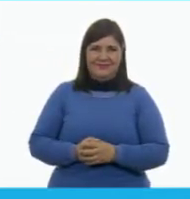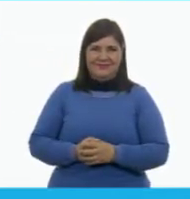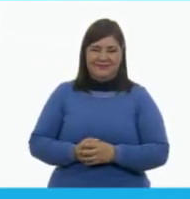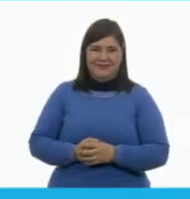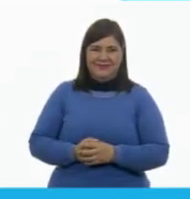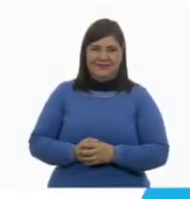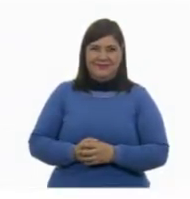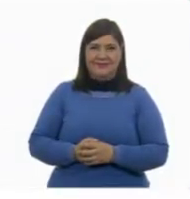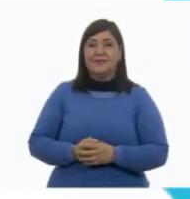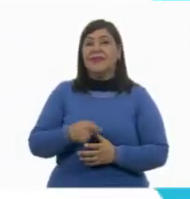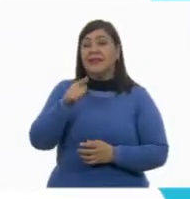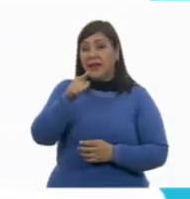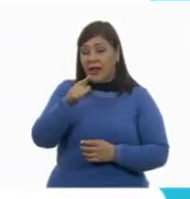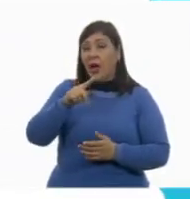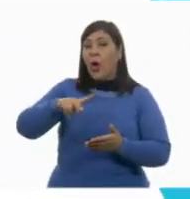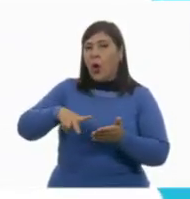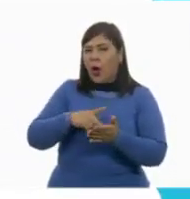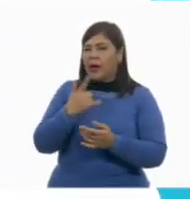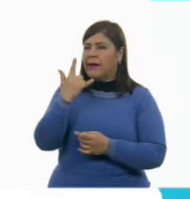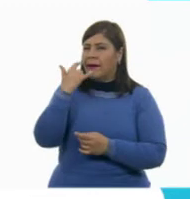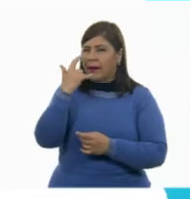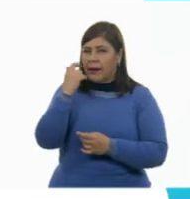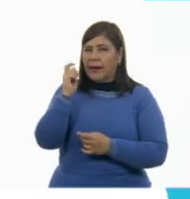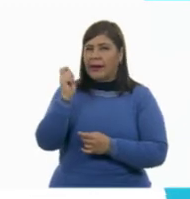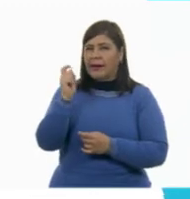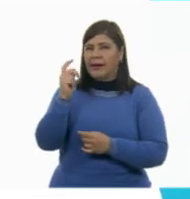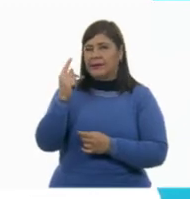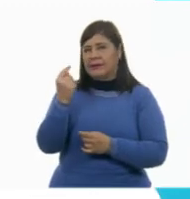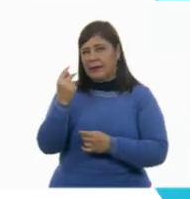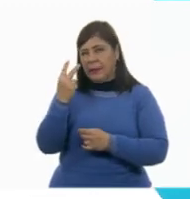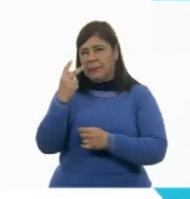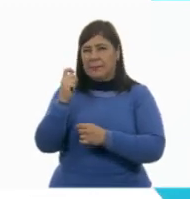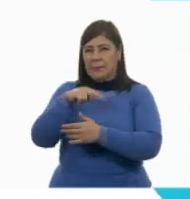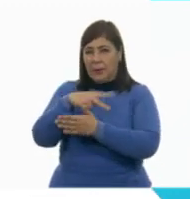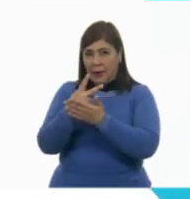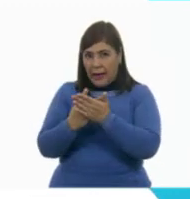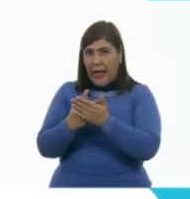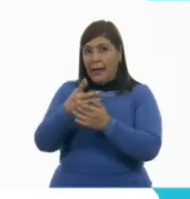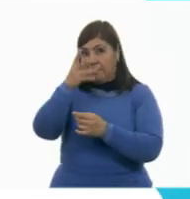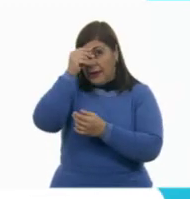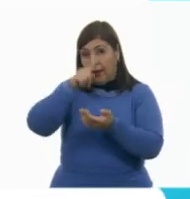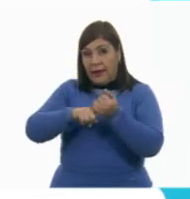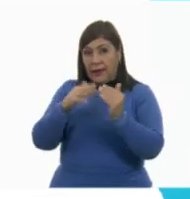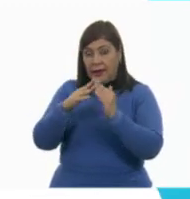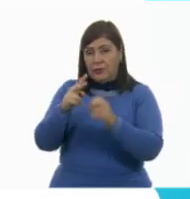conaliteg.cep.gob.mx. Si quieres volver a ver los programas de Aprende en Casa, los puedes encontrar en la